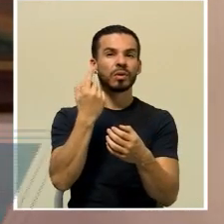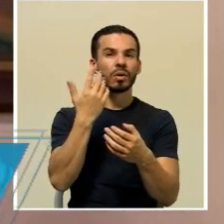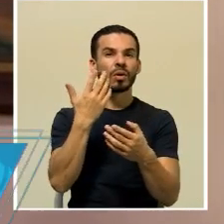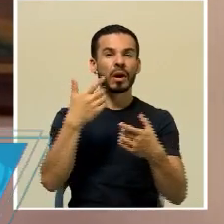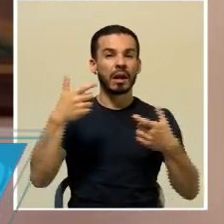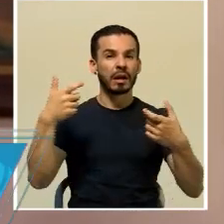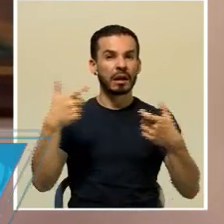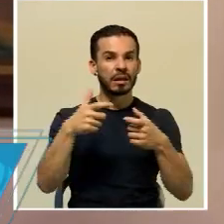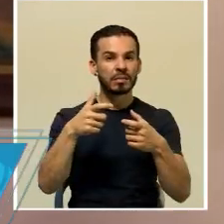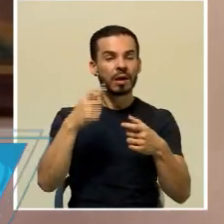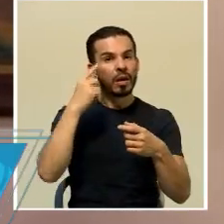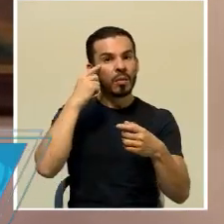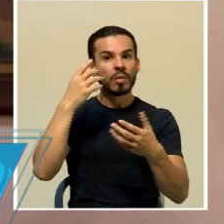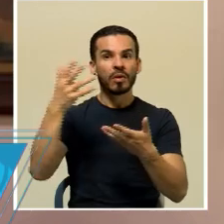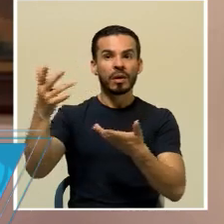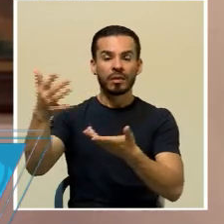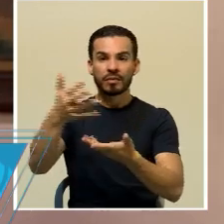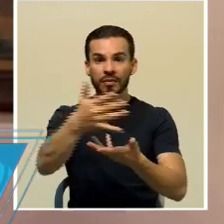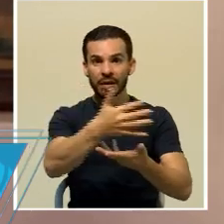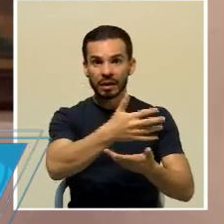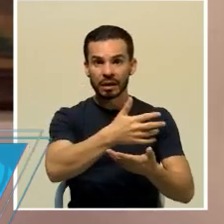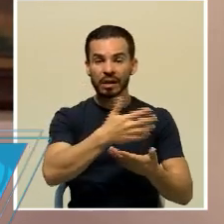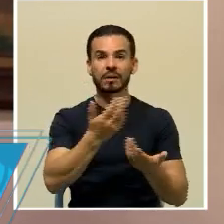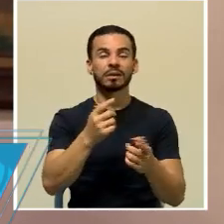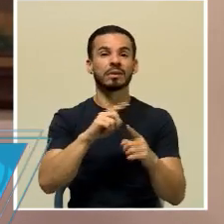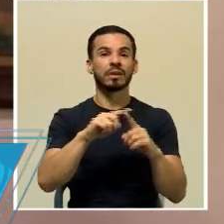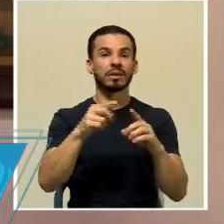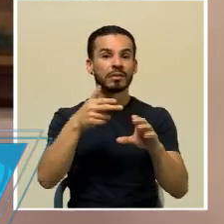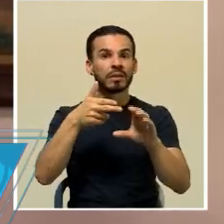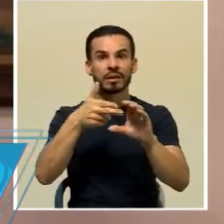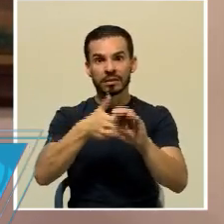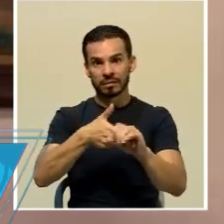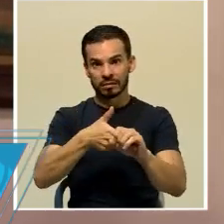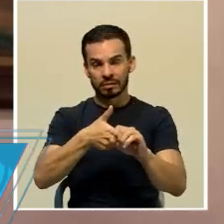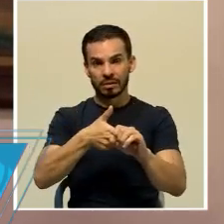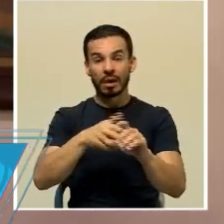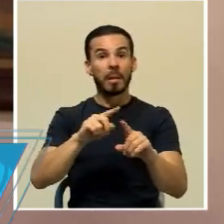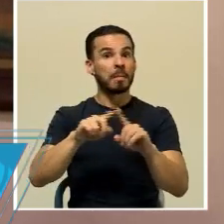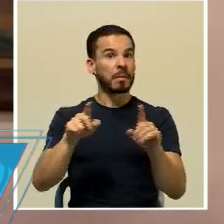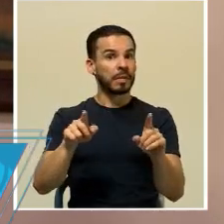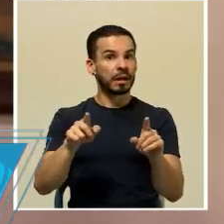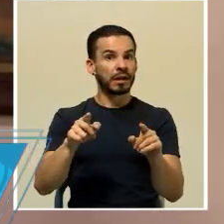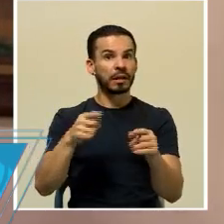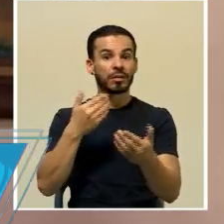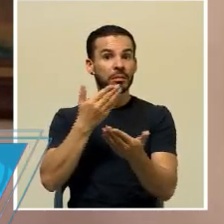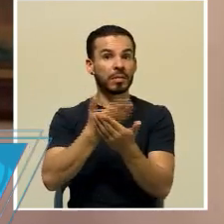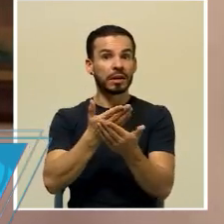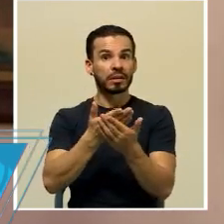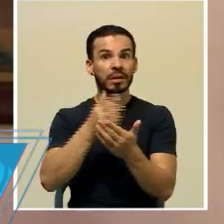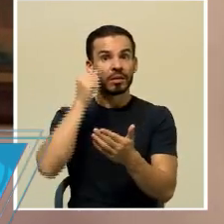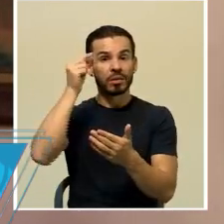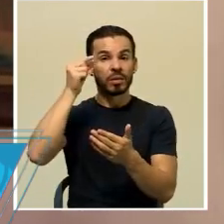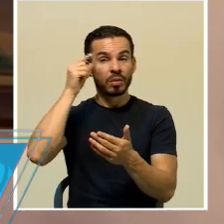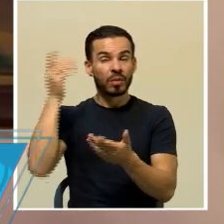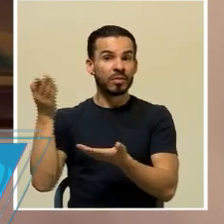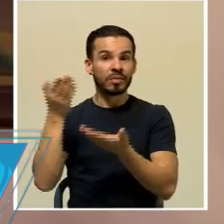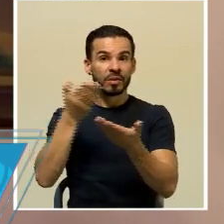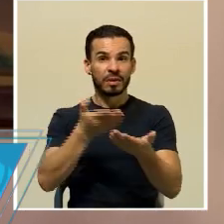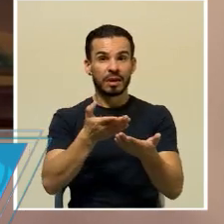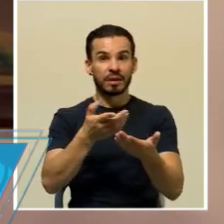la disminución por la recaudación en los combustibles, pero la planteada por el